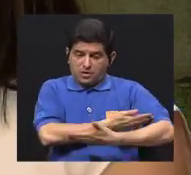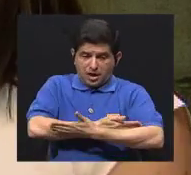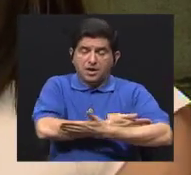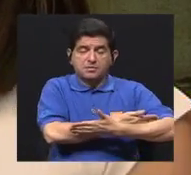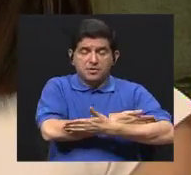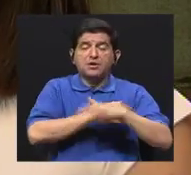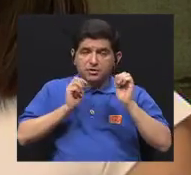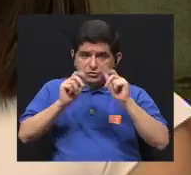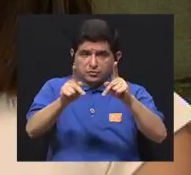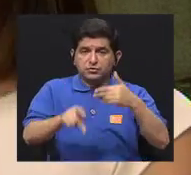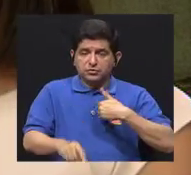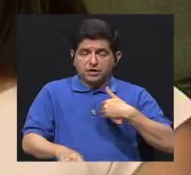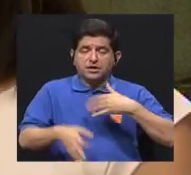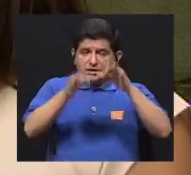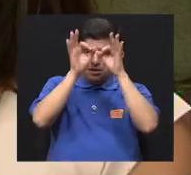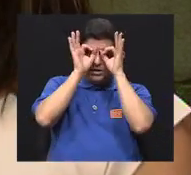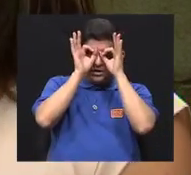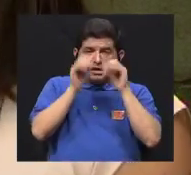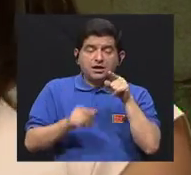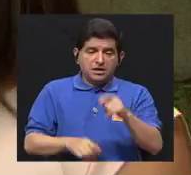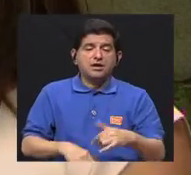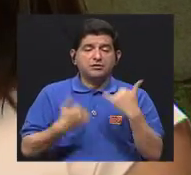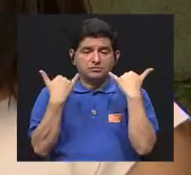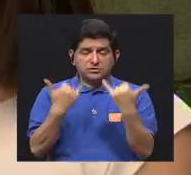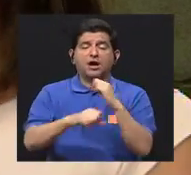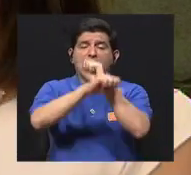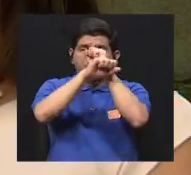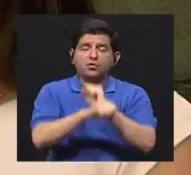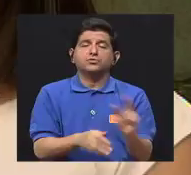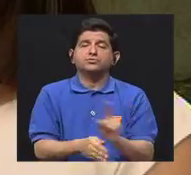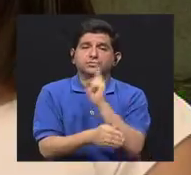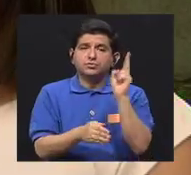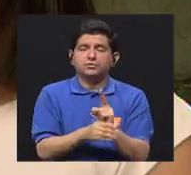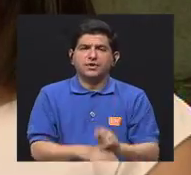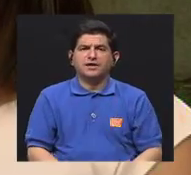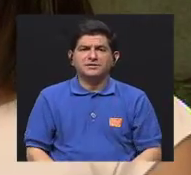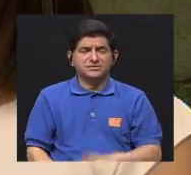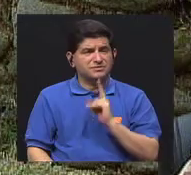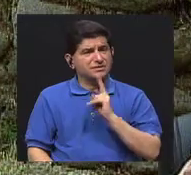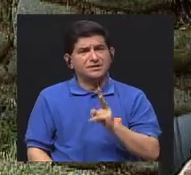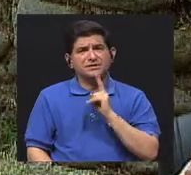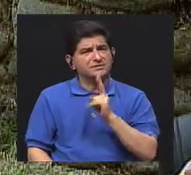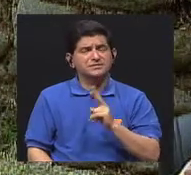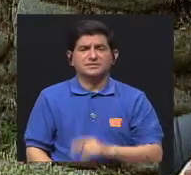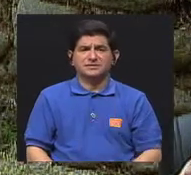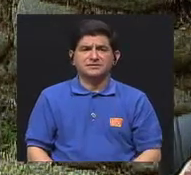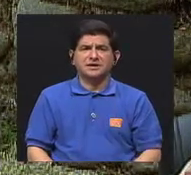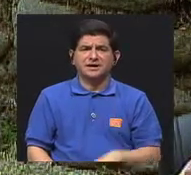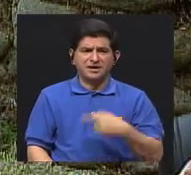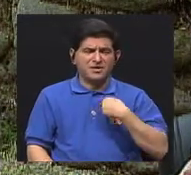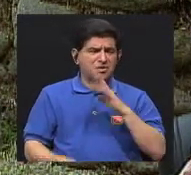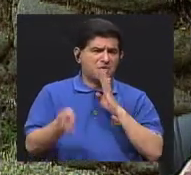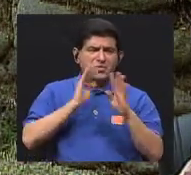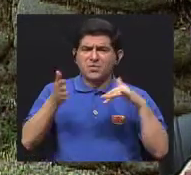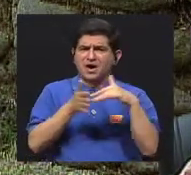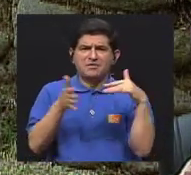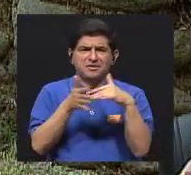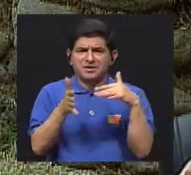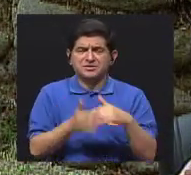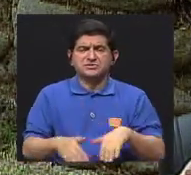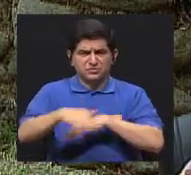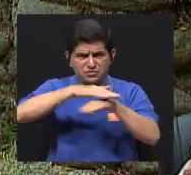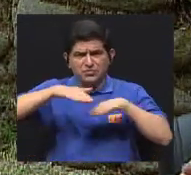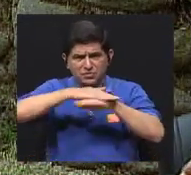bebés y nosotros pues tenemos que irlos acostumbrando a usarlos. Y es que es una realidad, porque a veces, bueno, uno habla de los estudios